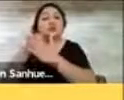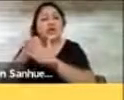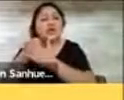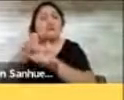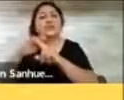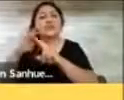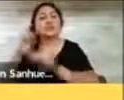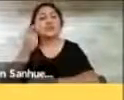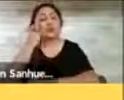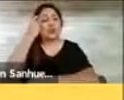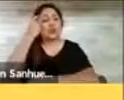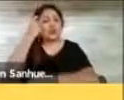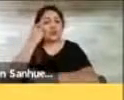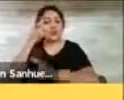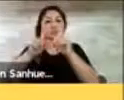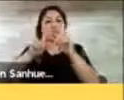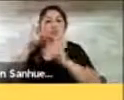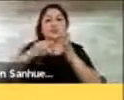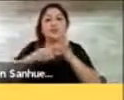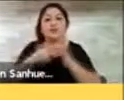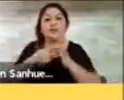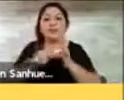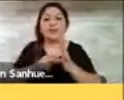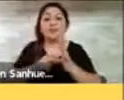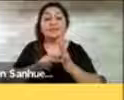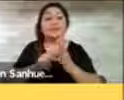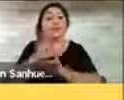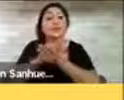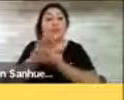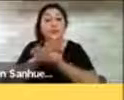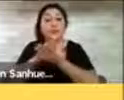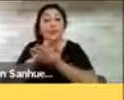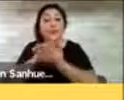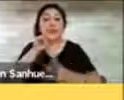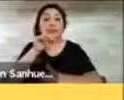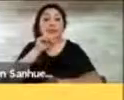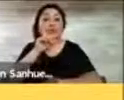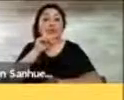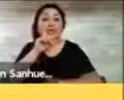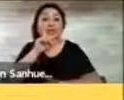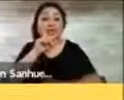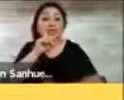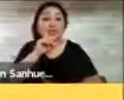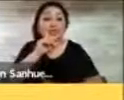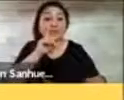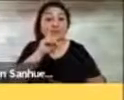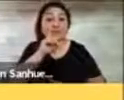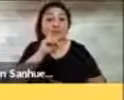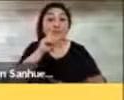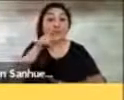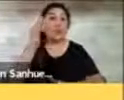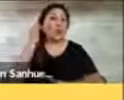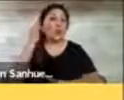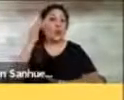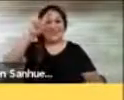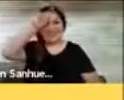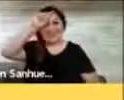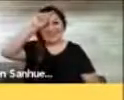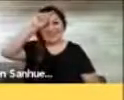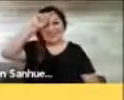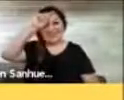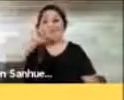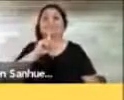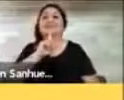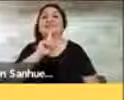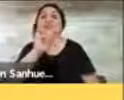como problemas. Entonces, por ejemplo, tenemos a Hipatia, que es de Egipto, tenemos a Tuyuyu,